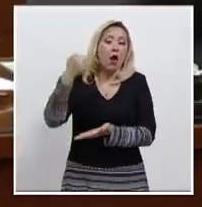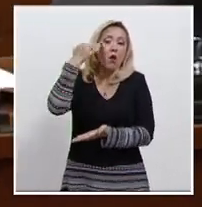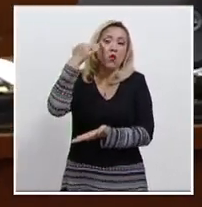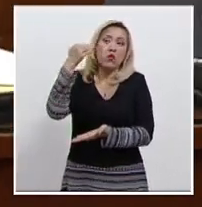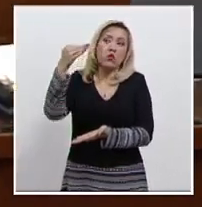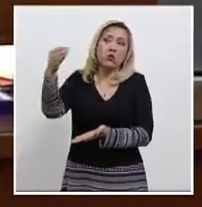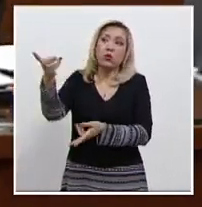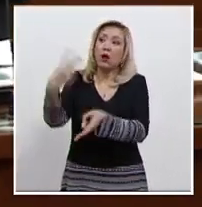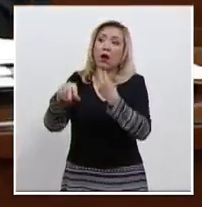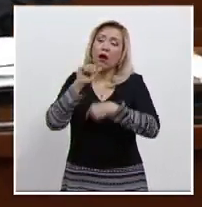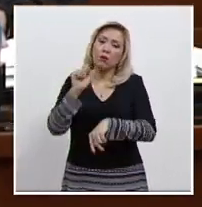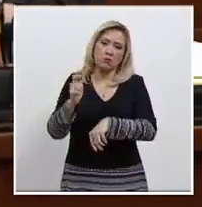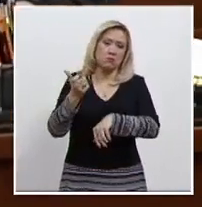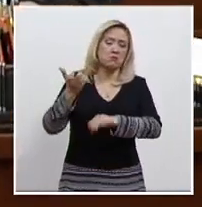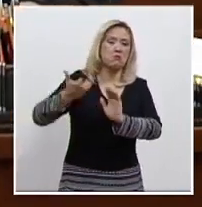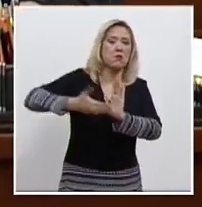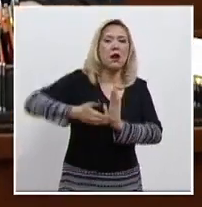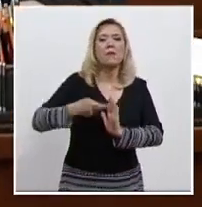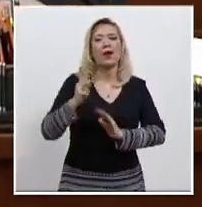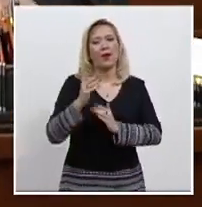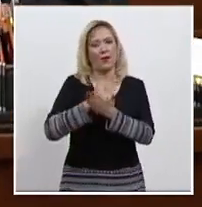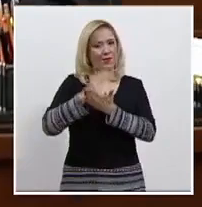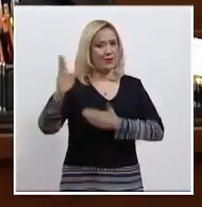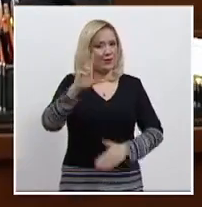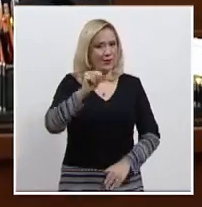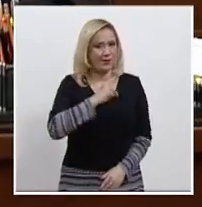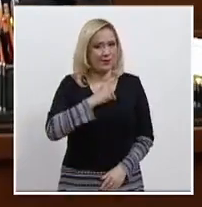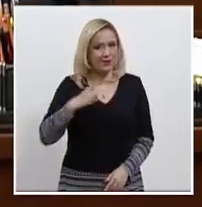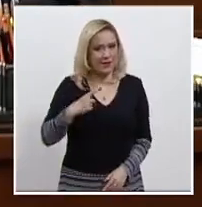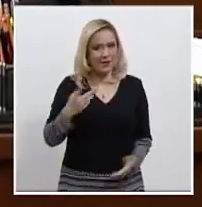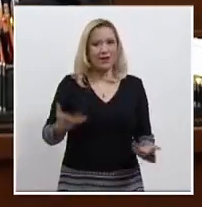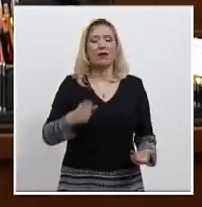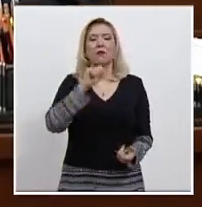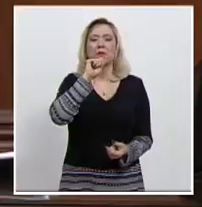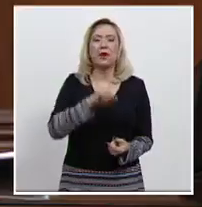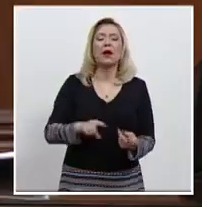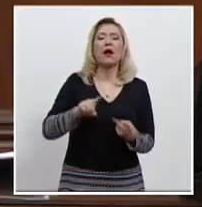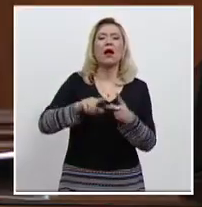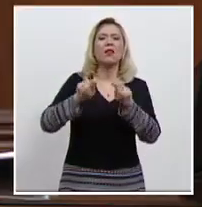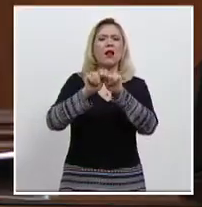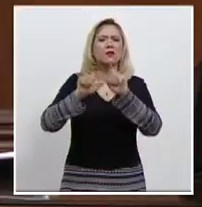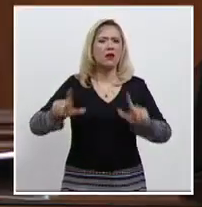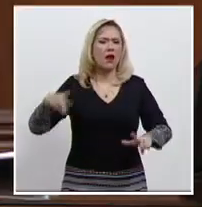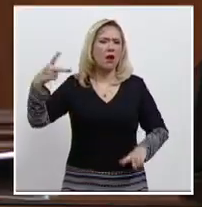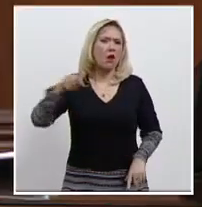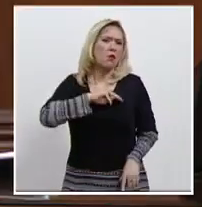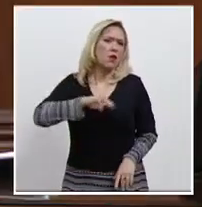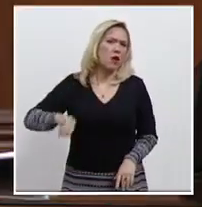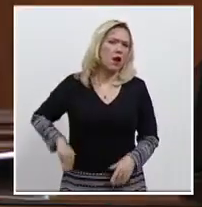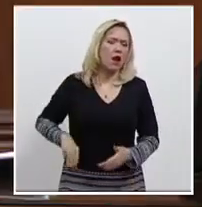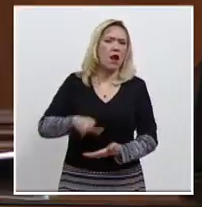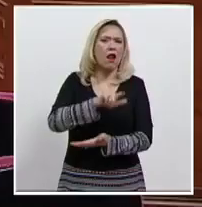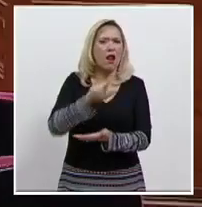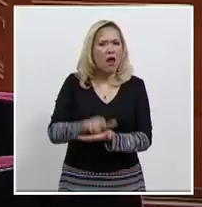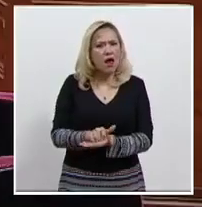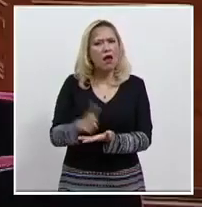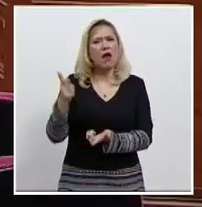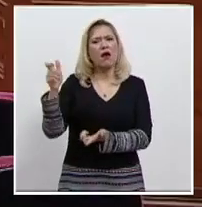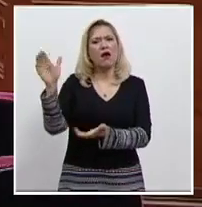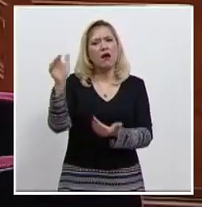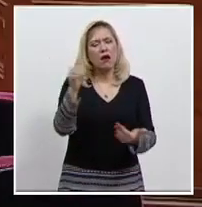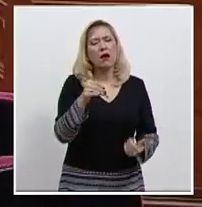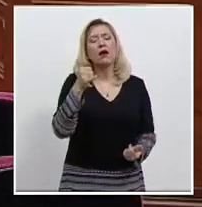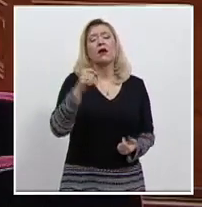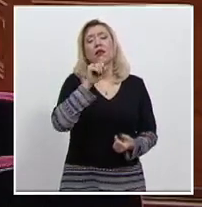contra diversas disposiciones de leyes de ingresos de municipios de Tlaxcala. Entre otros temas, el